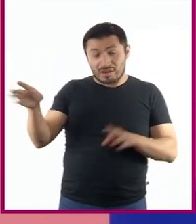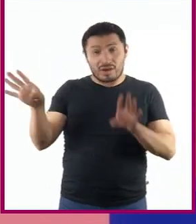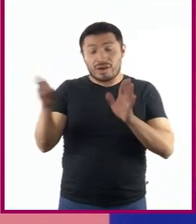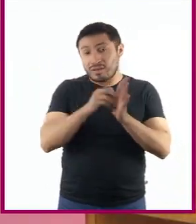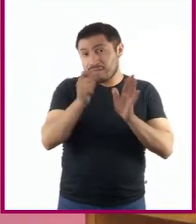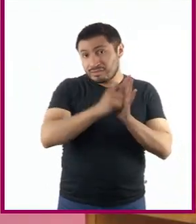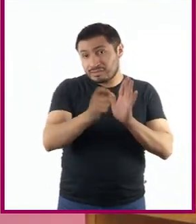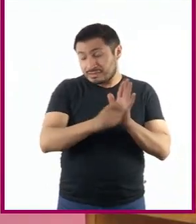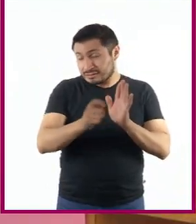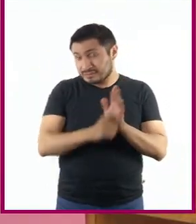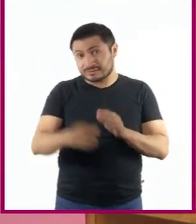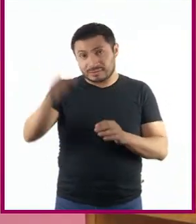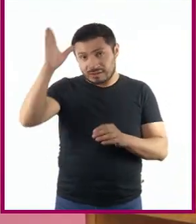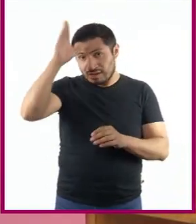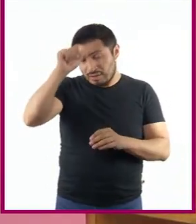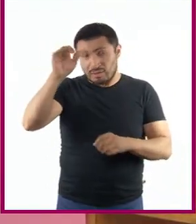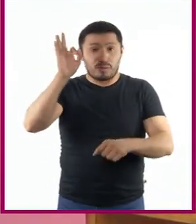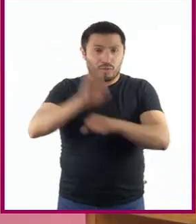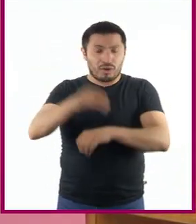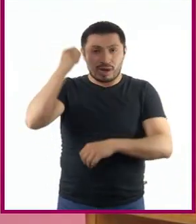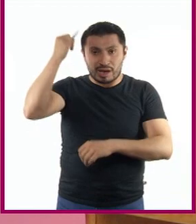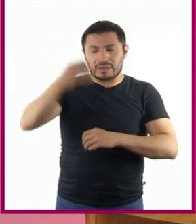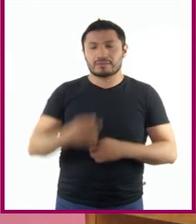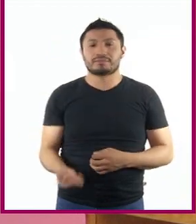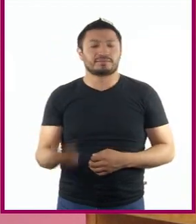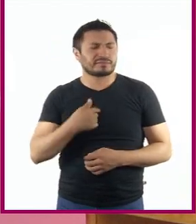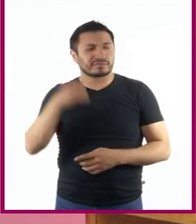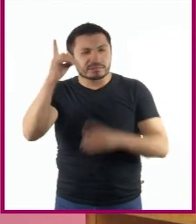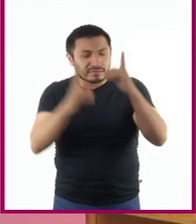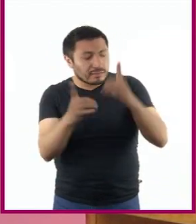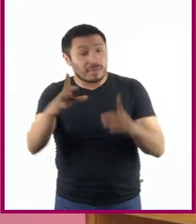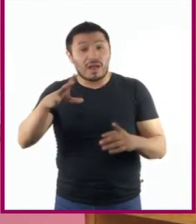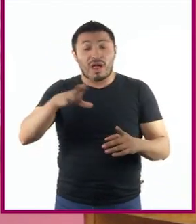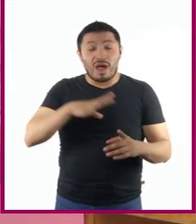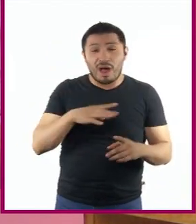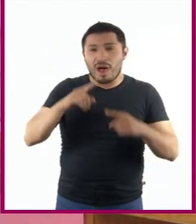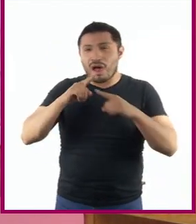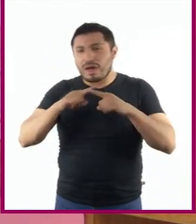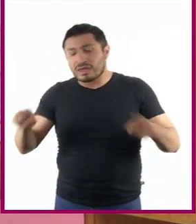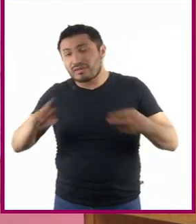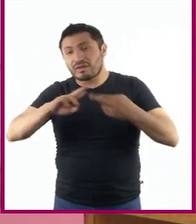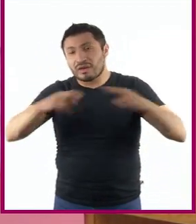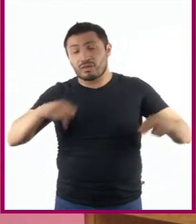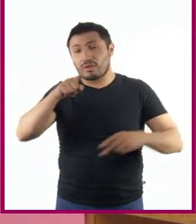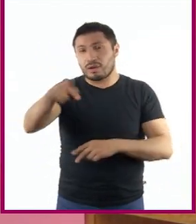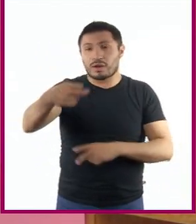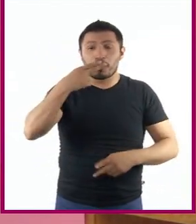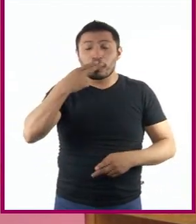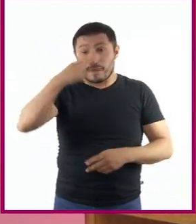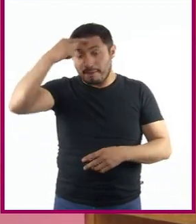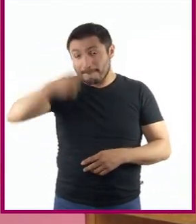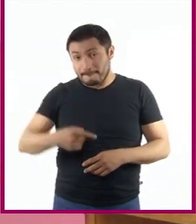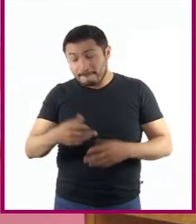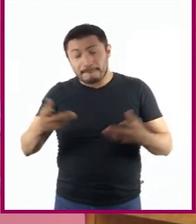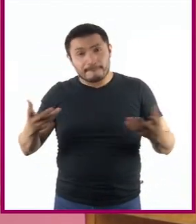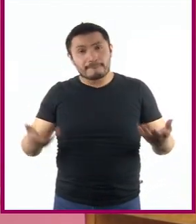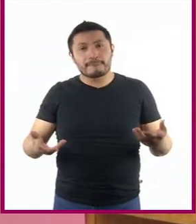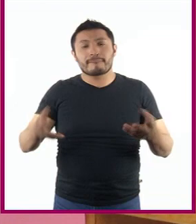demostrar. Tengo una duda. ¿Existen otros recursos que podemos utilizar para